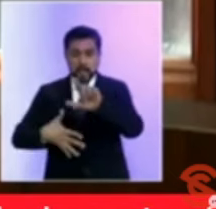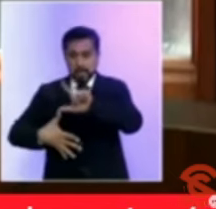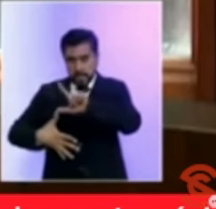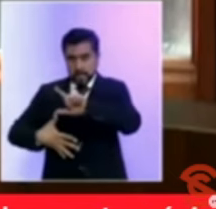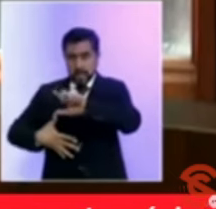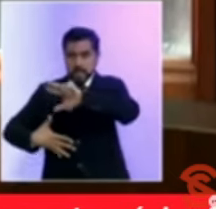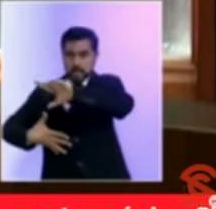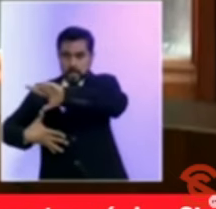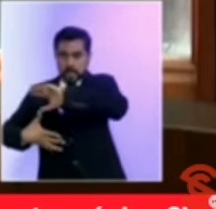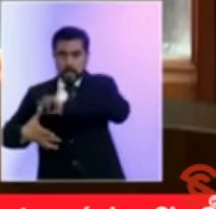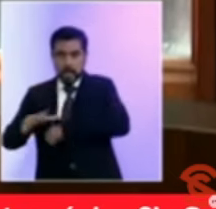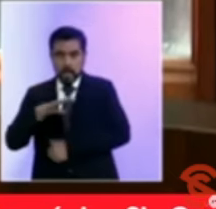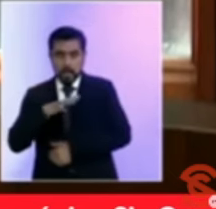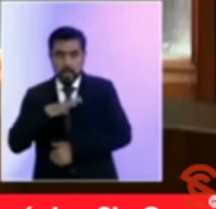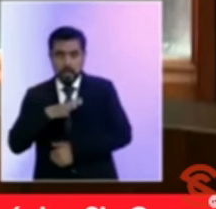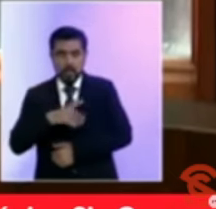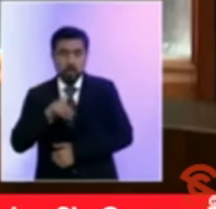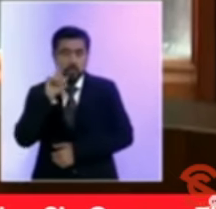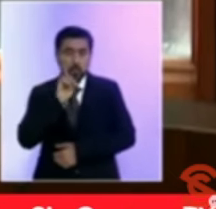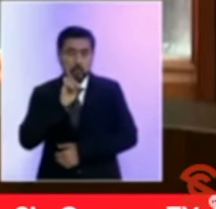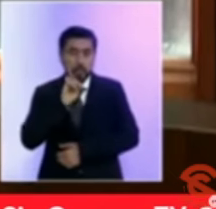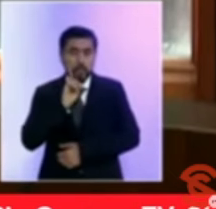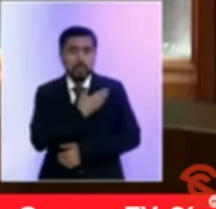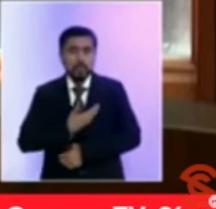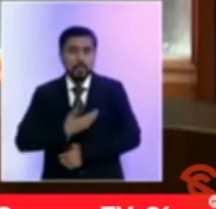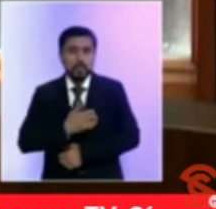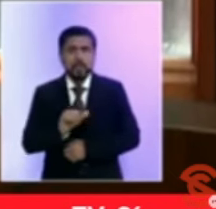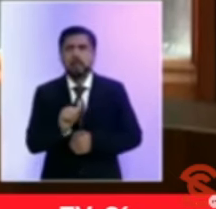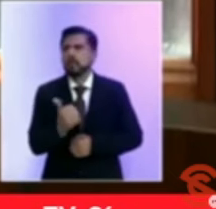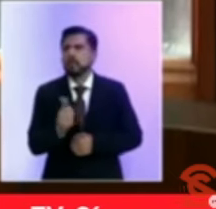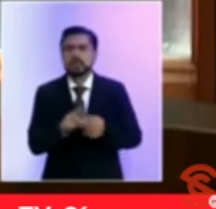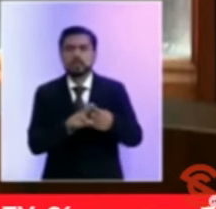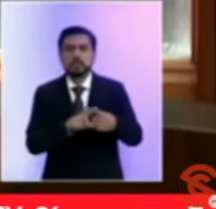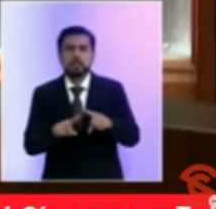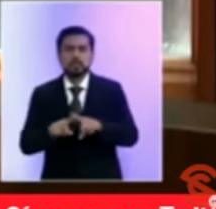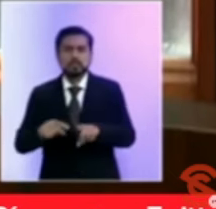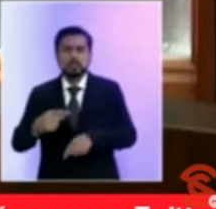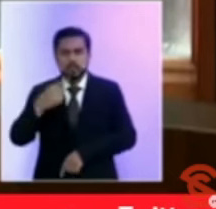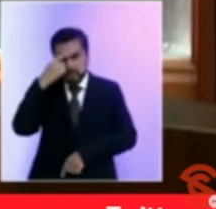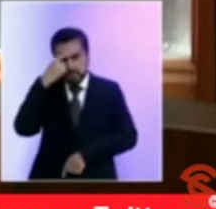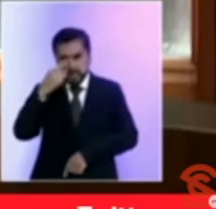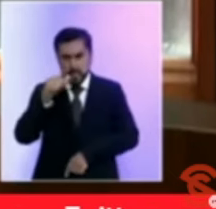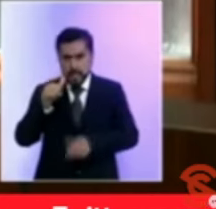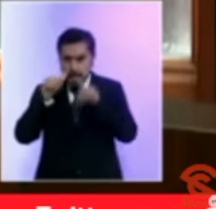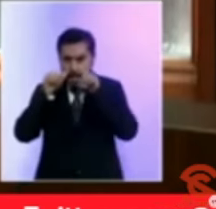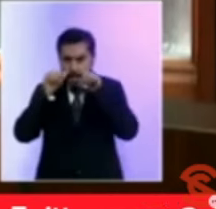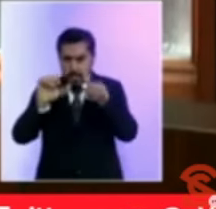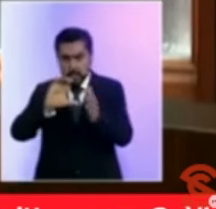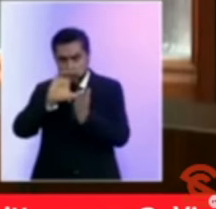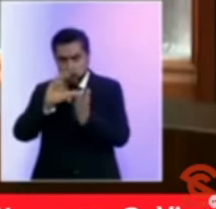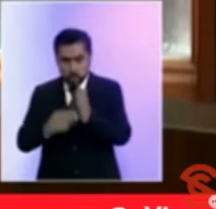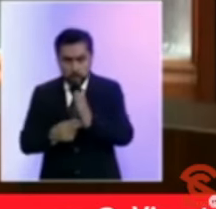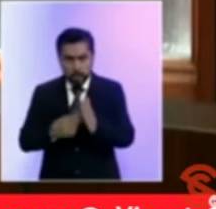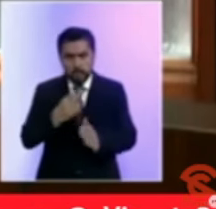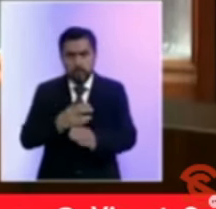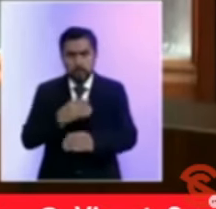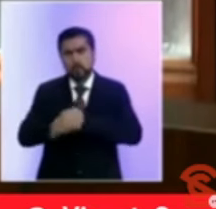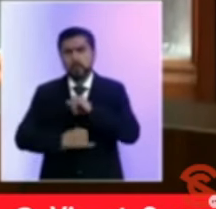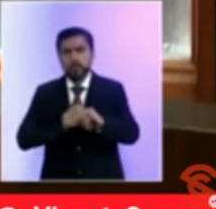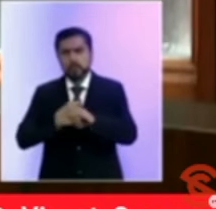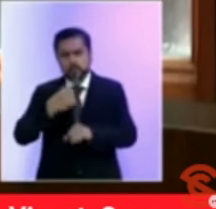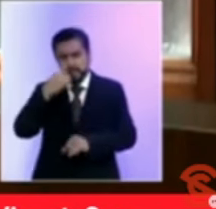Caribe dando vida entre otras a la convención sobre la eliminación de todas las